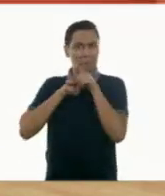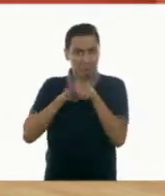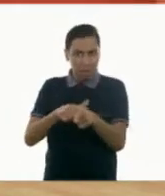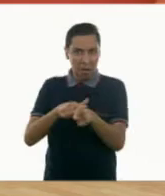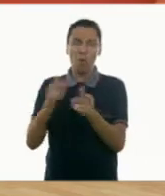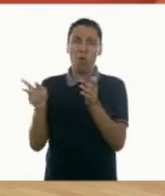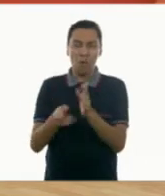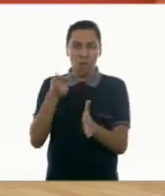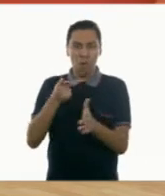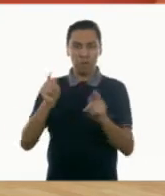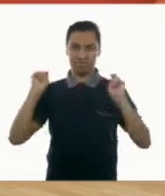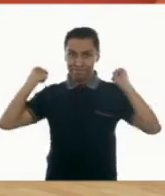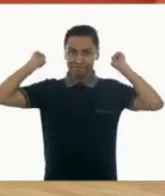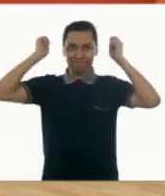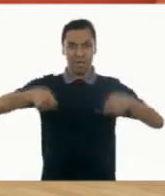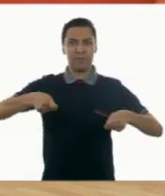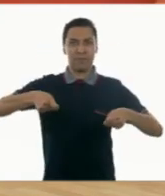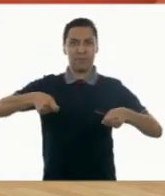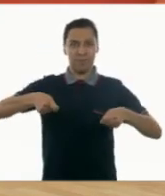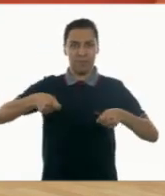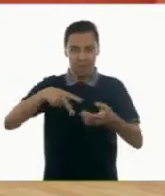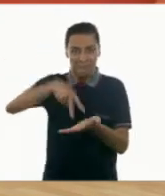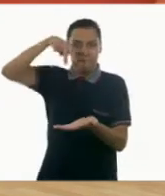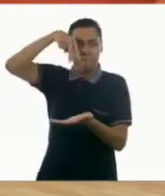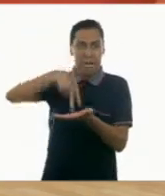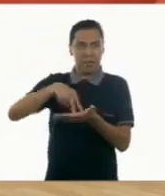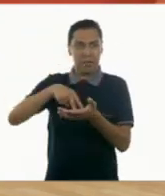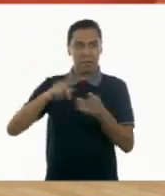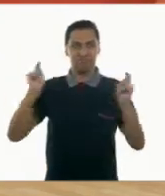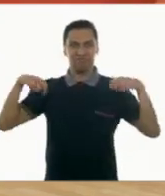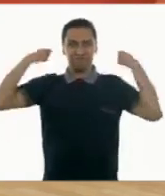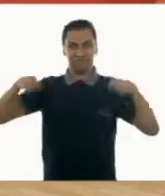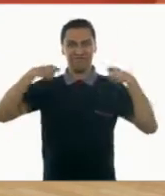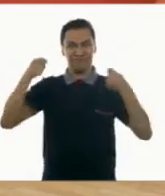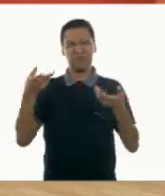Vas a lanzar la cuerda y al mismo tiempo vas a saltar.